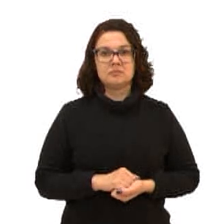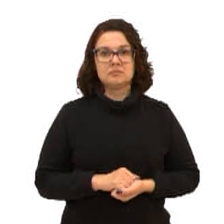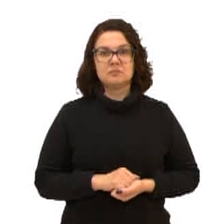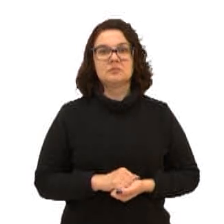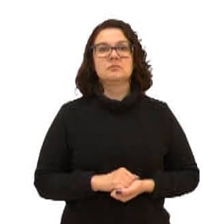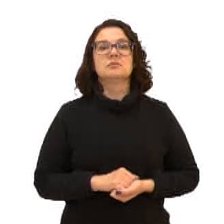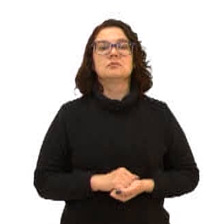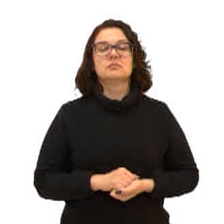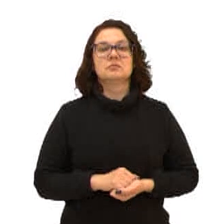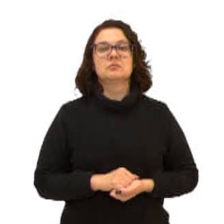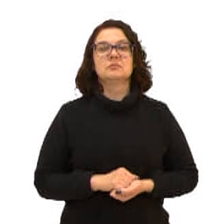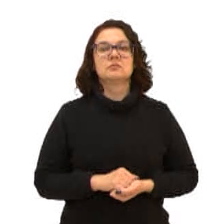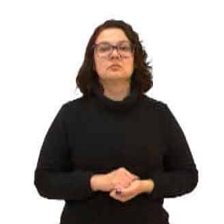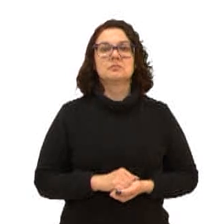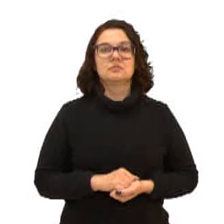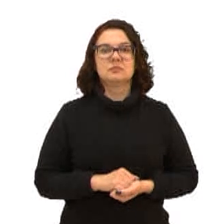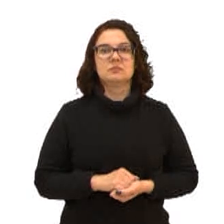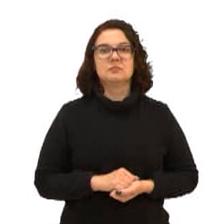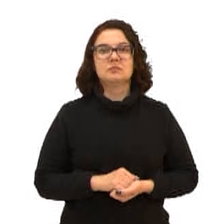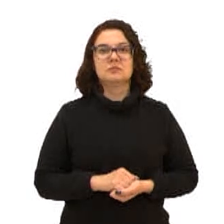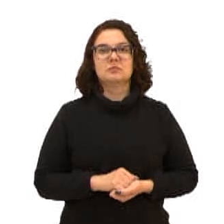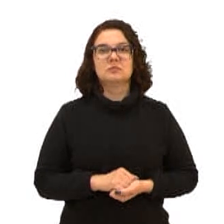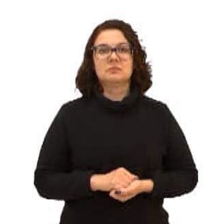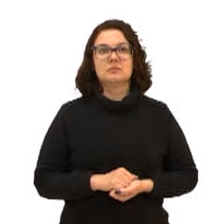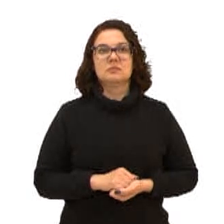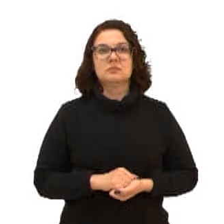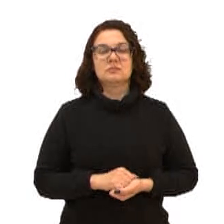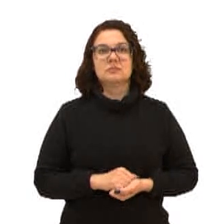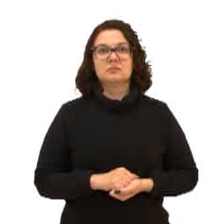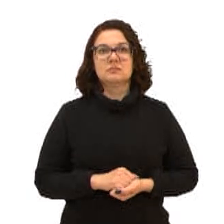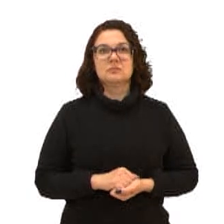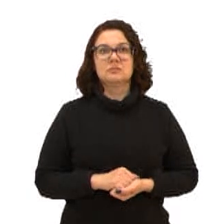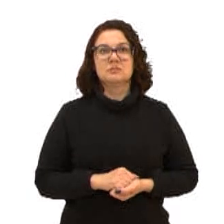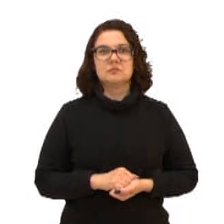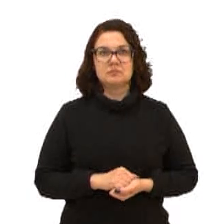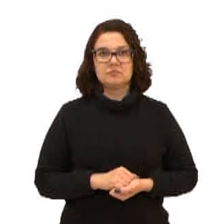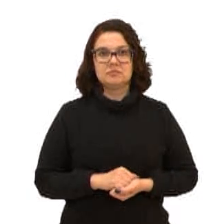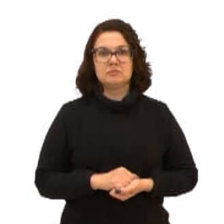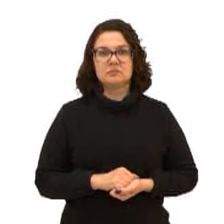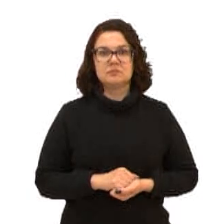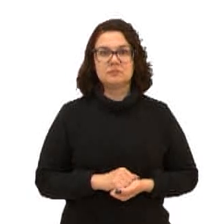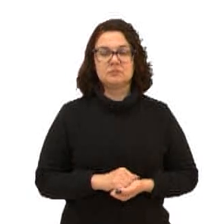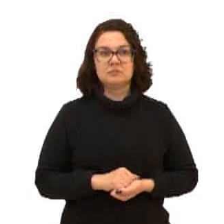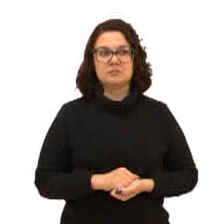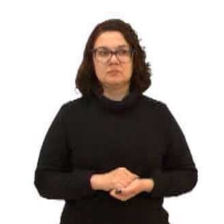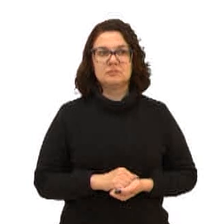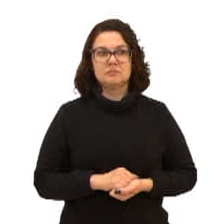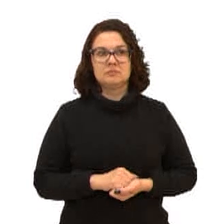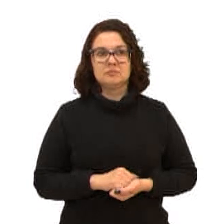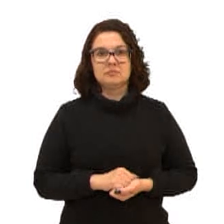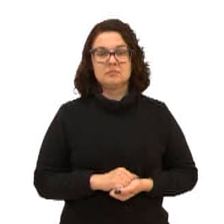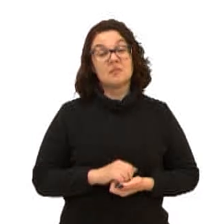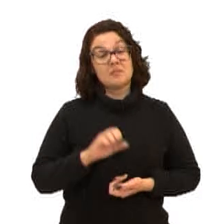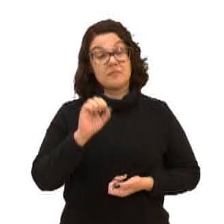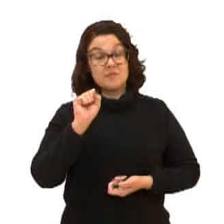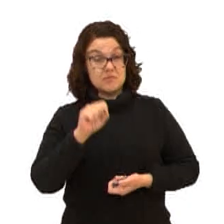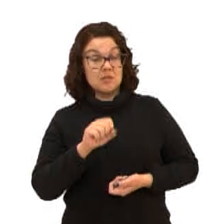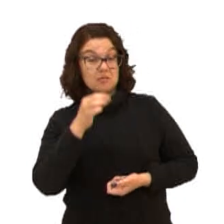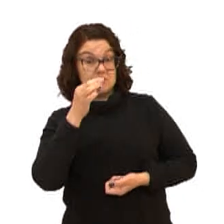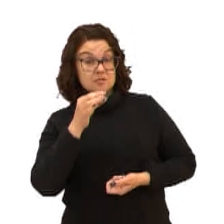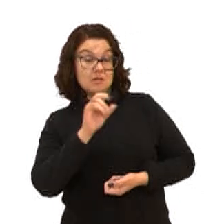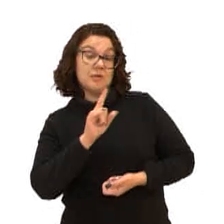forma efectiva con el resto de las personas y nos ayuda a conocer nuestro mundo. ¿Sí? ¿Está correcto? ¿Está de